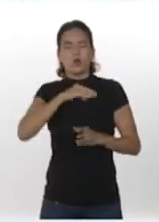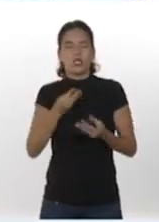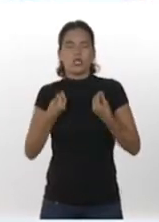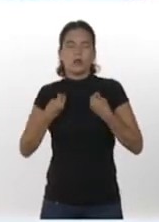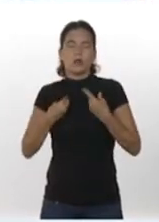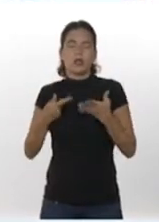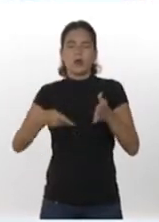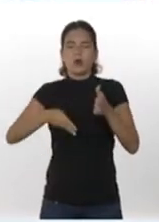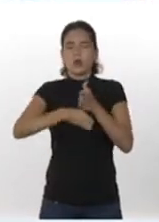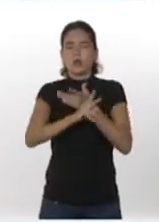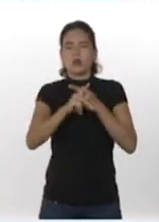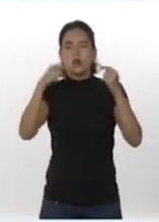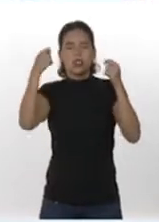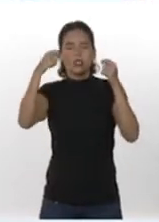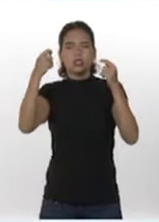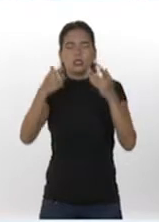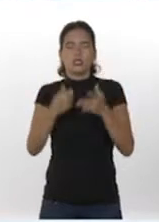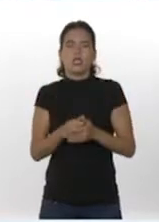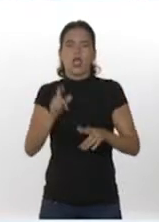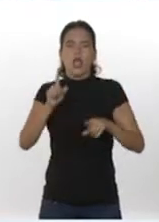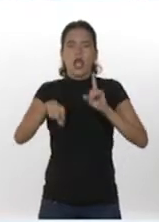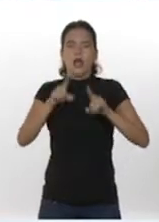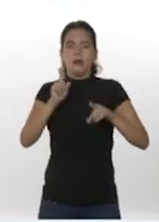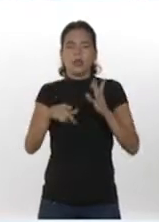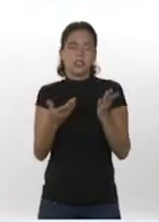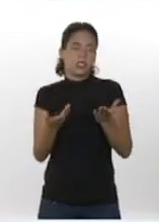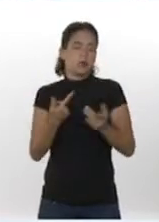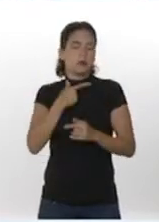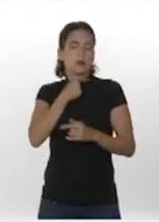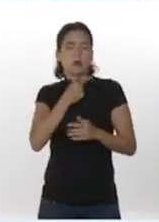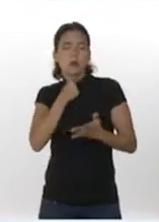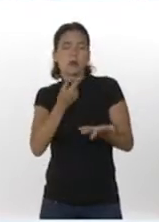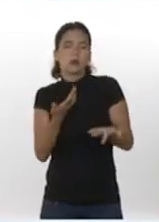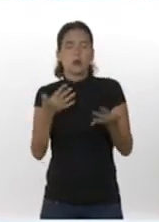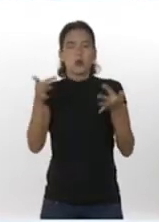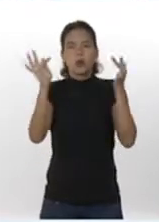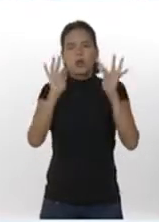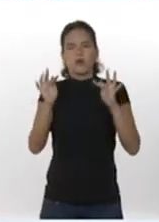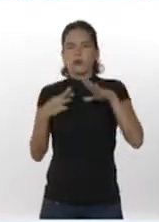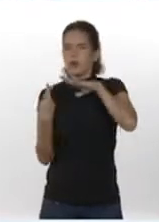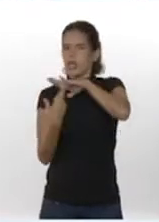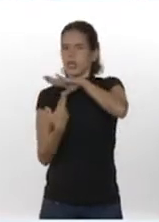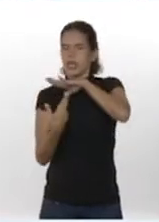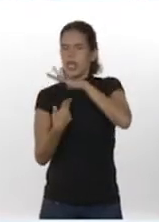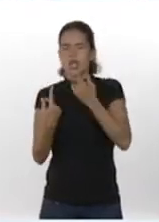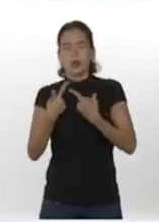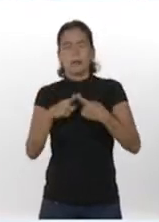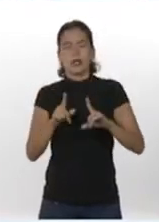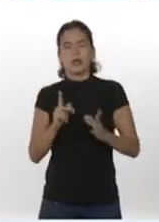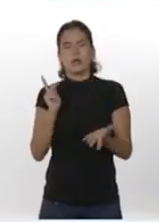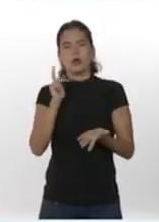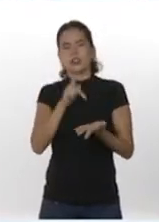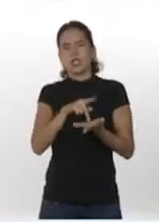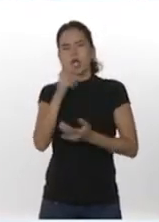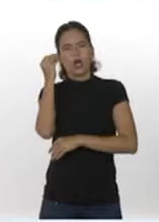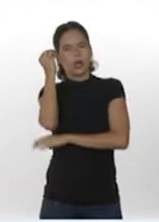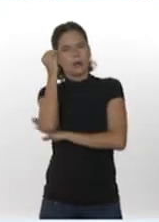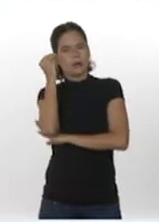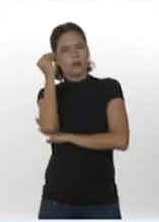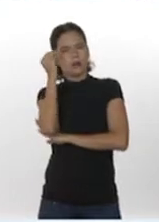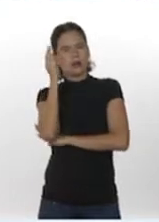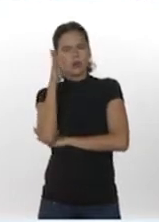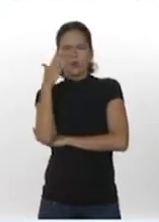de nuestras vidas hemos ido al cine, es digamos que a veces es un hobby, es una forma de recrearnos, pero hemos llegado